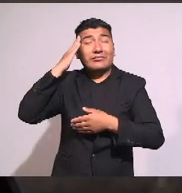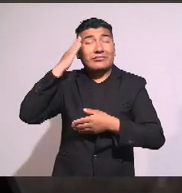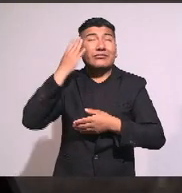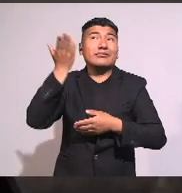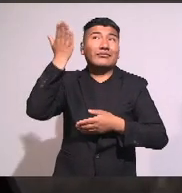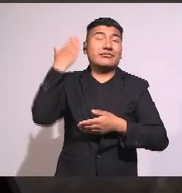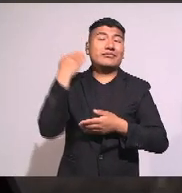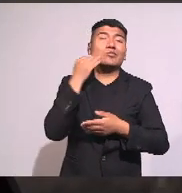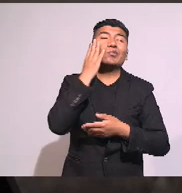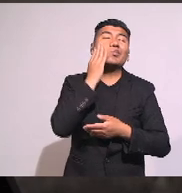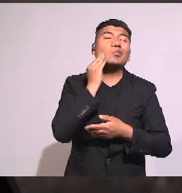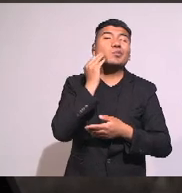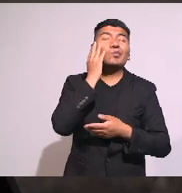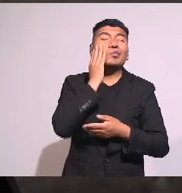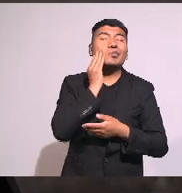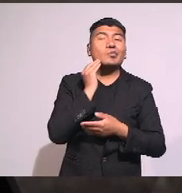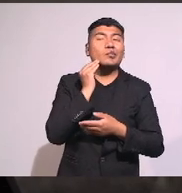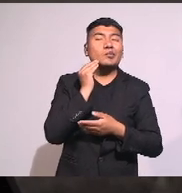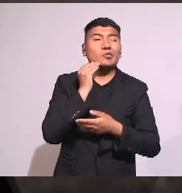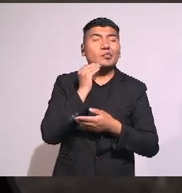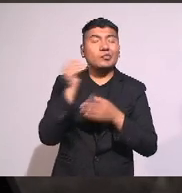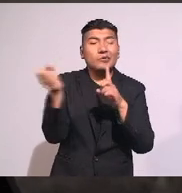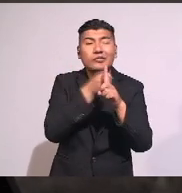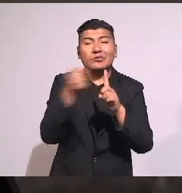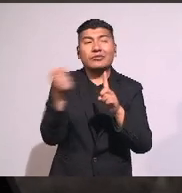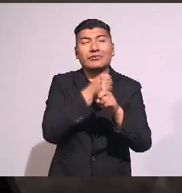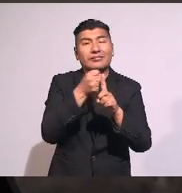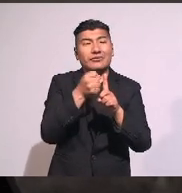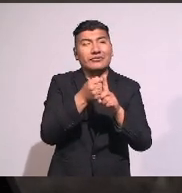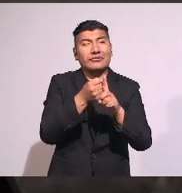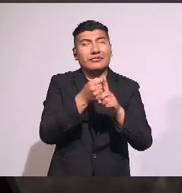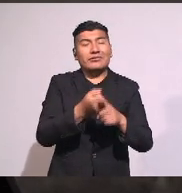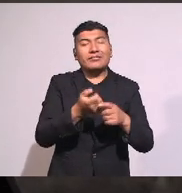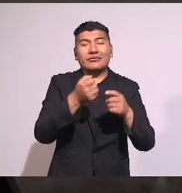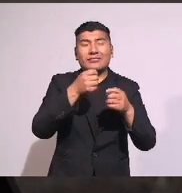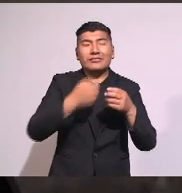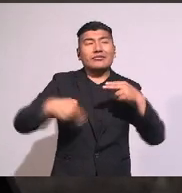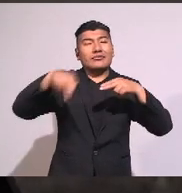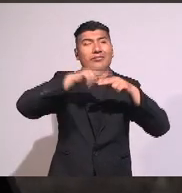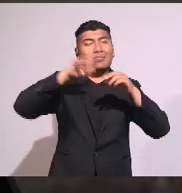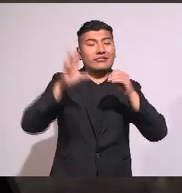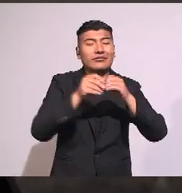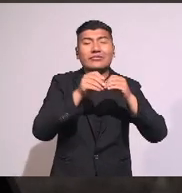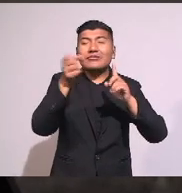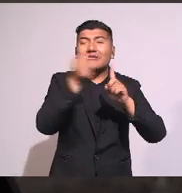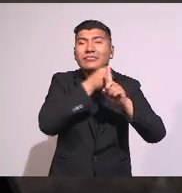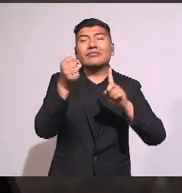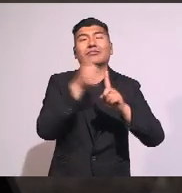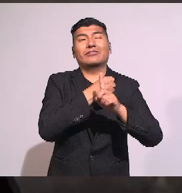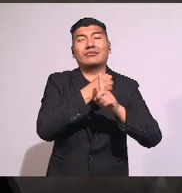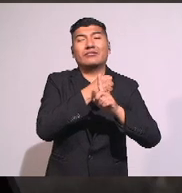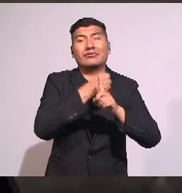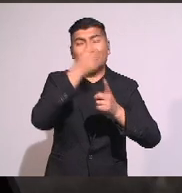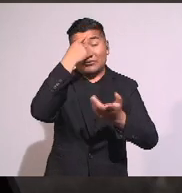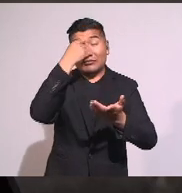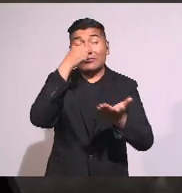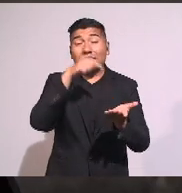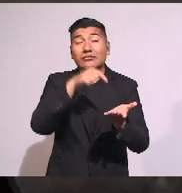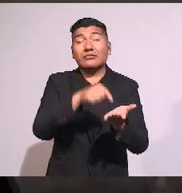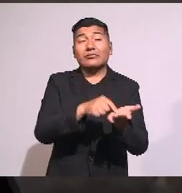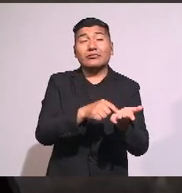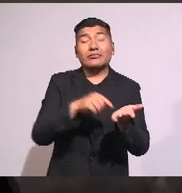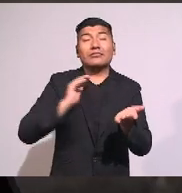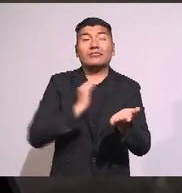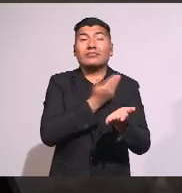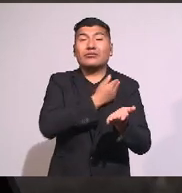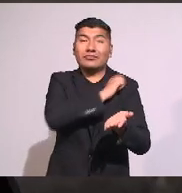vivida, la violencia, engendra más violencia. Por eso,